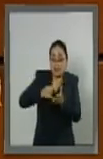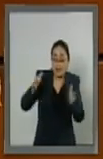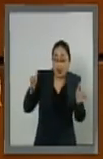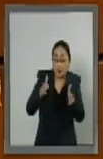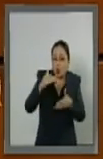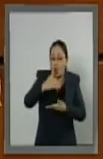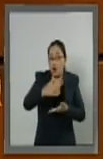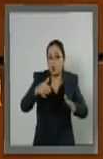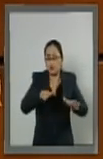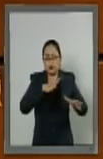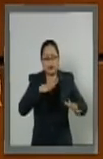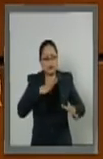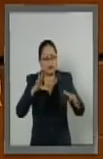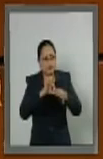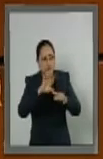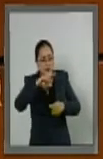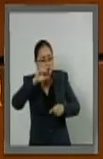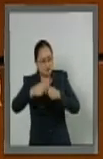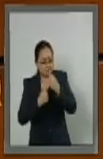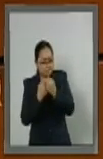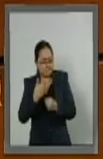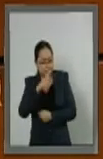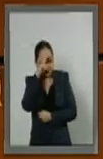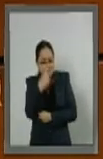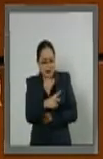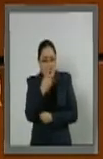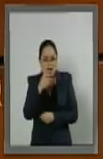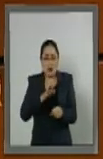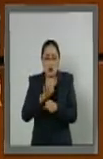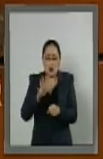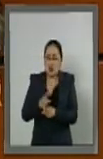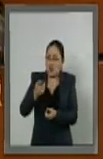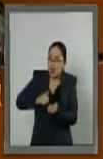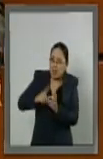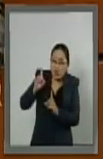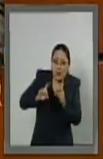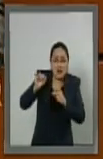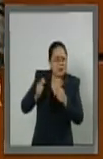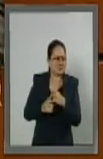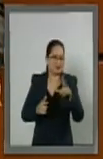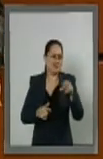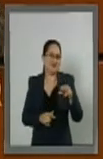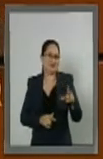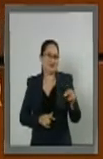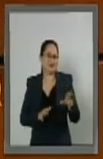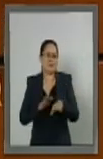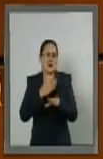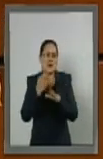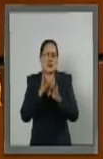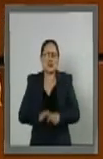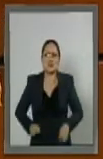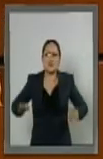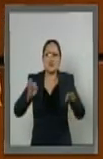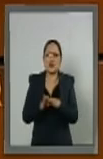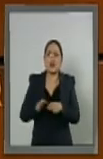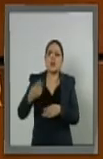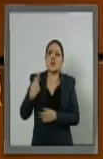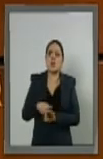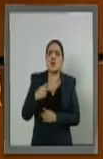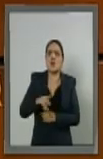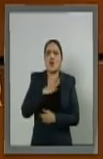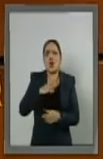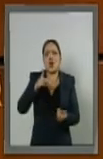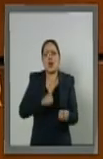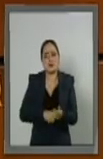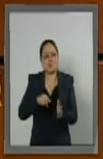desarrollo y fortalecimiento del campo mexicano es incuestionable. Por ello es de gran importancia que cuenten con